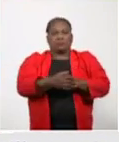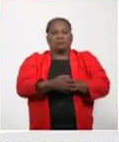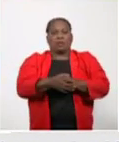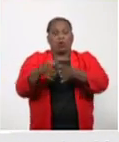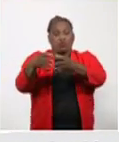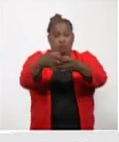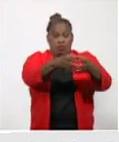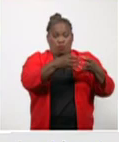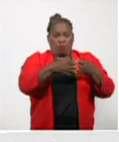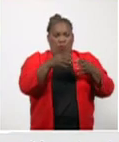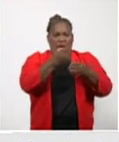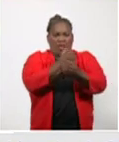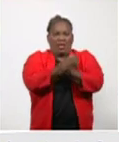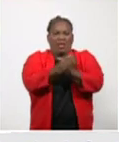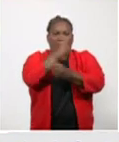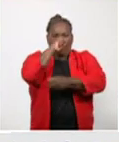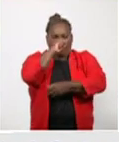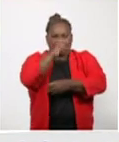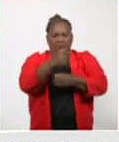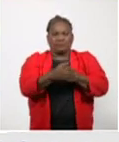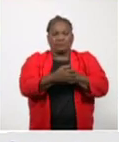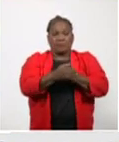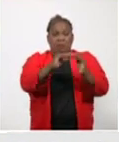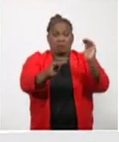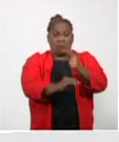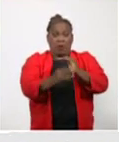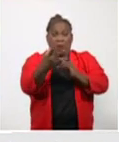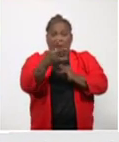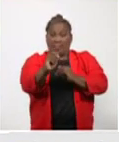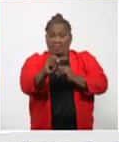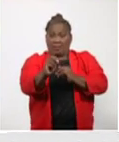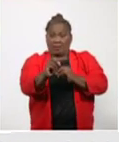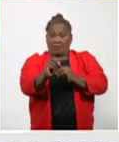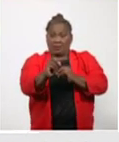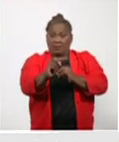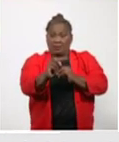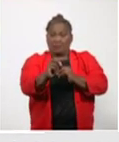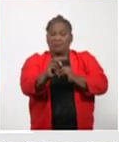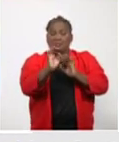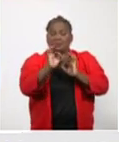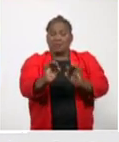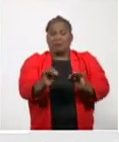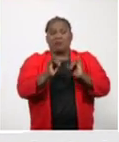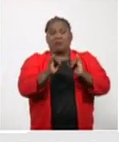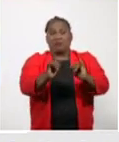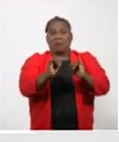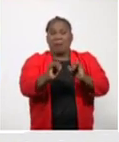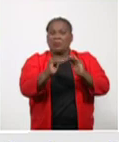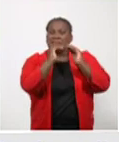edades, menores de 20, que siempre lo informamos con más detalle,